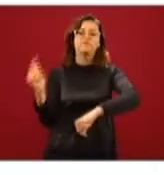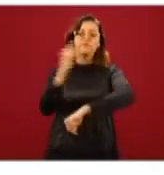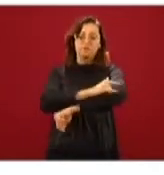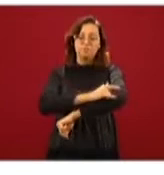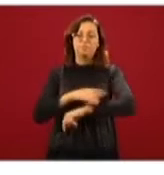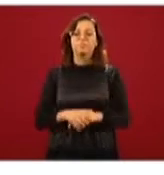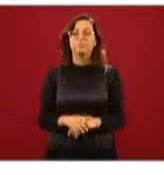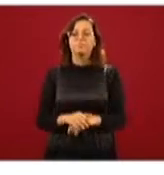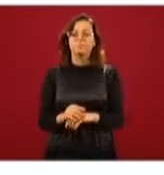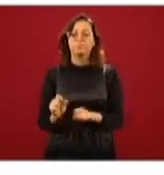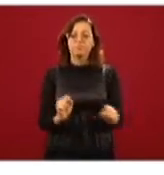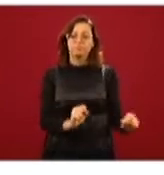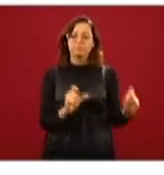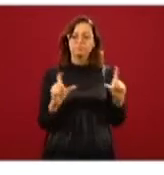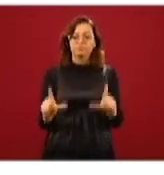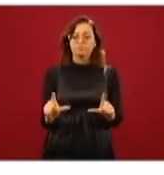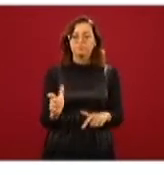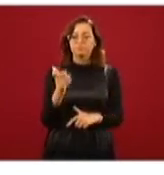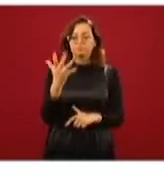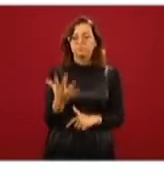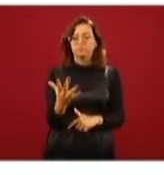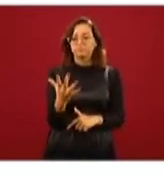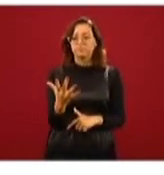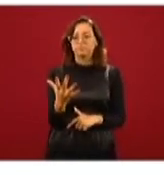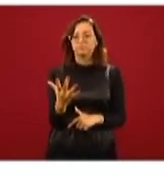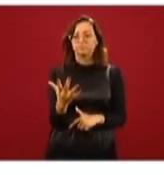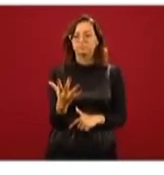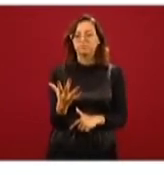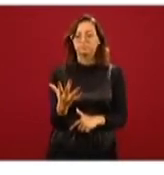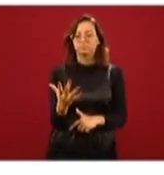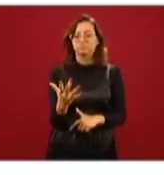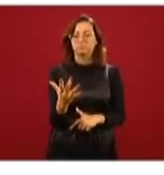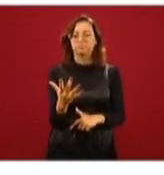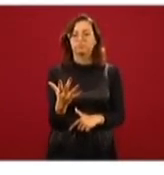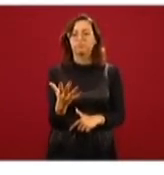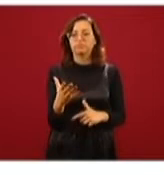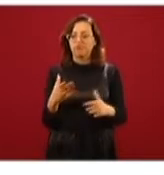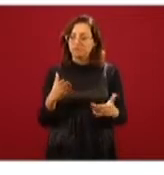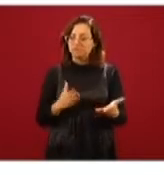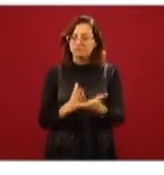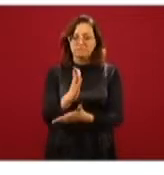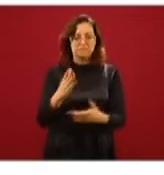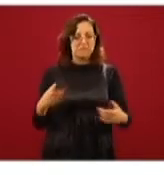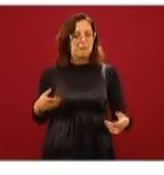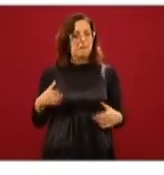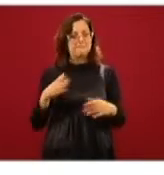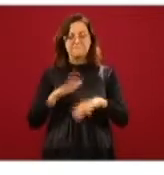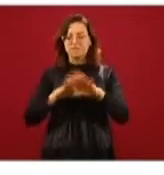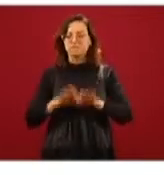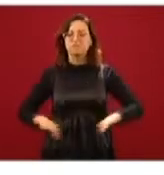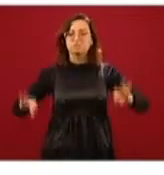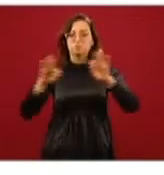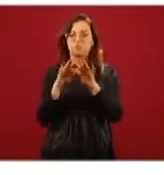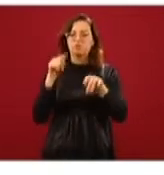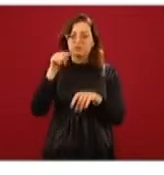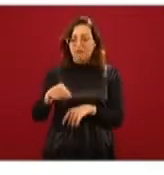número 5 es el entronque del acceso principal al aeropuerto Felipe Ángeles. Ahí vemos es un entronque, un distribuidor